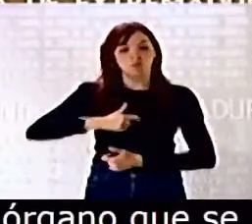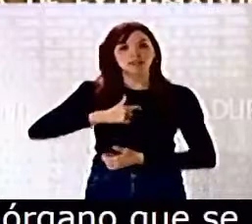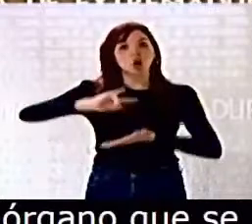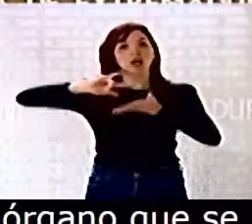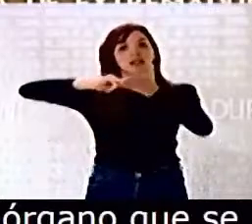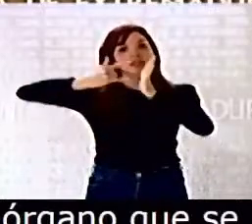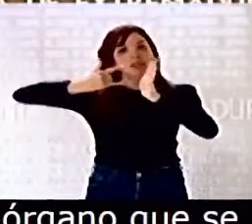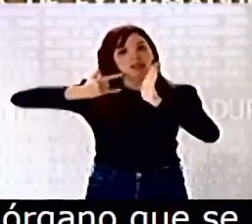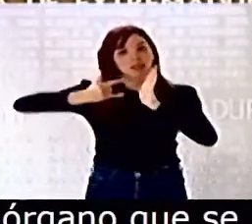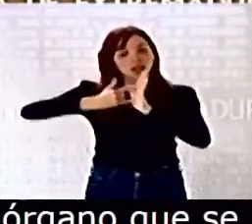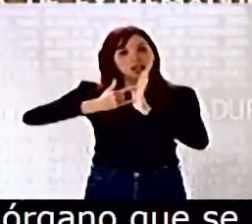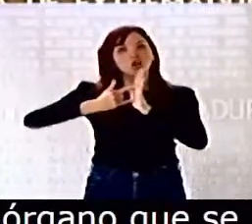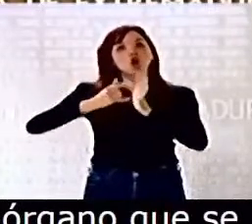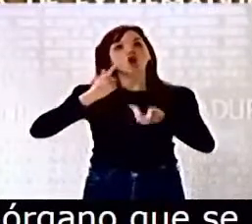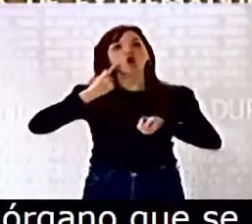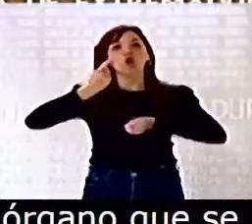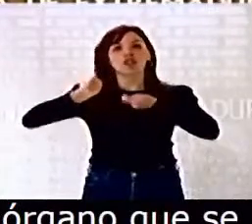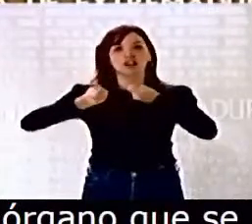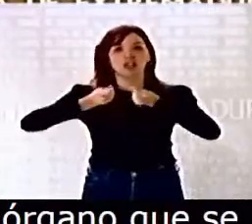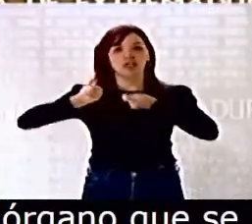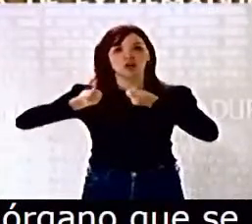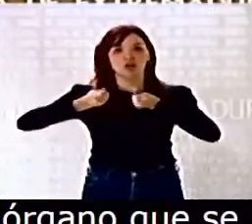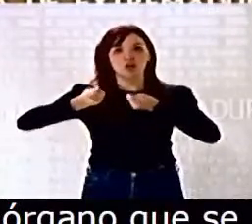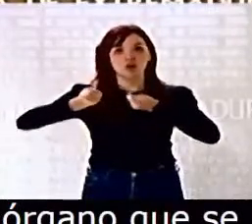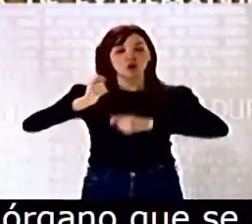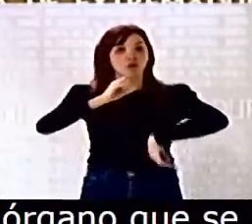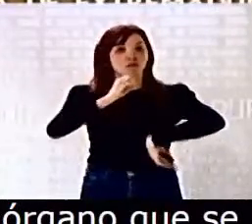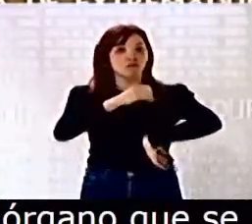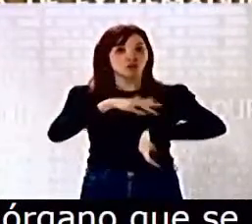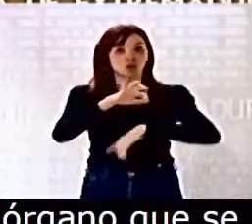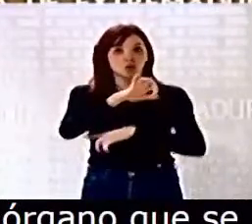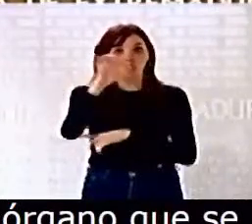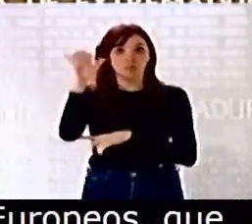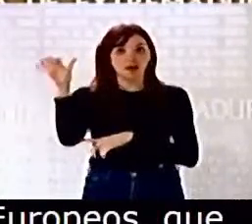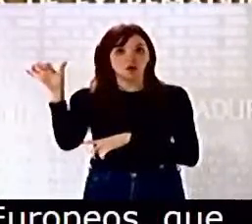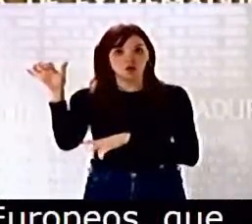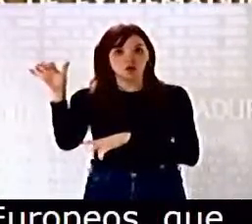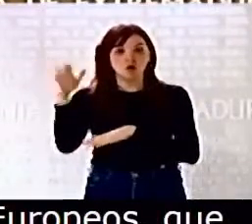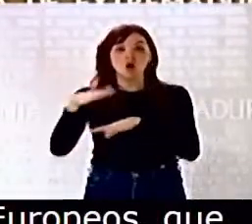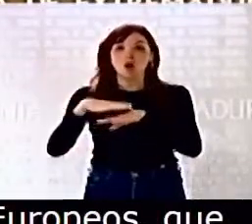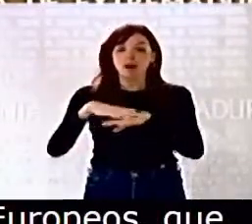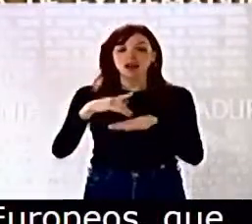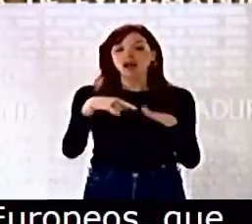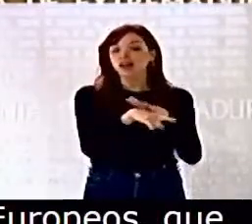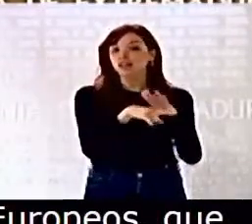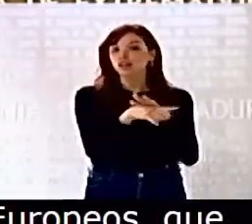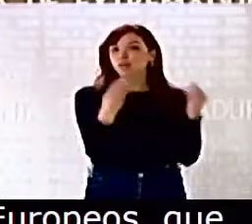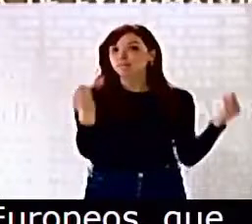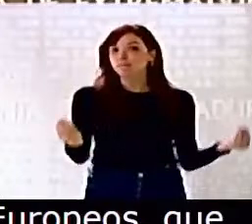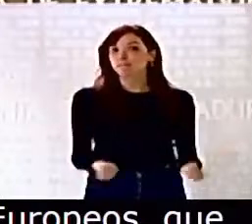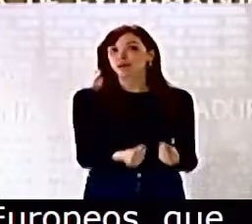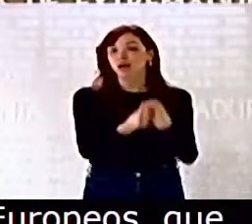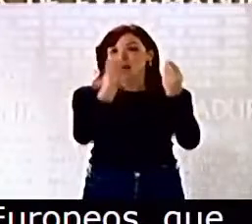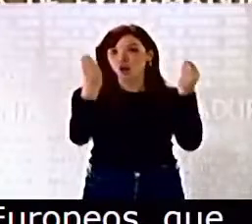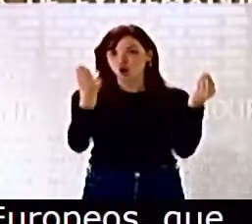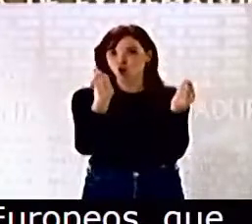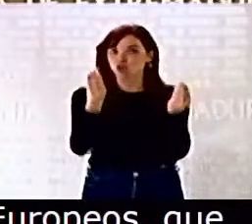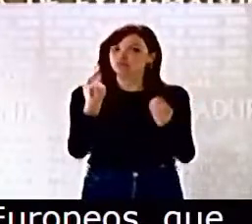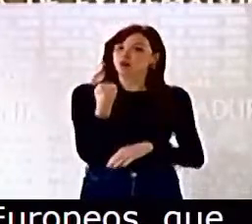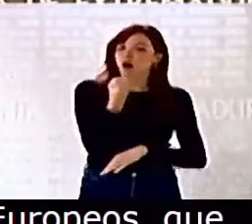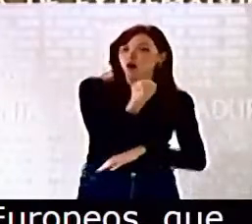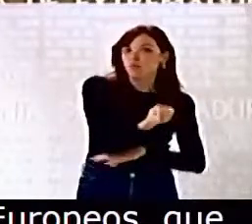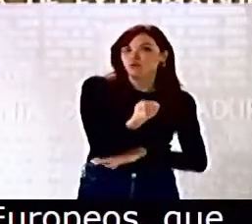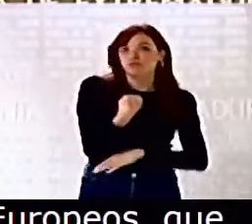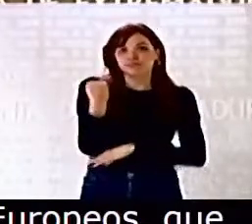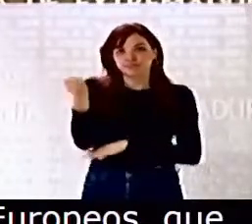Coordinación de Fondos Europeos, que vendrá a contribuir a mejorar las capacidades de gestión de las distintas unidades